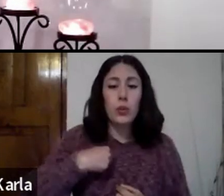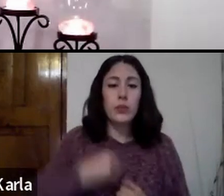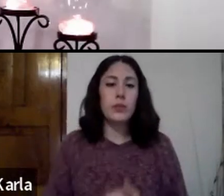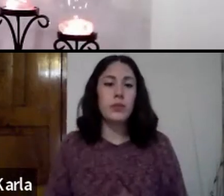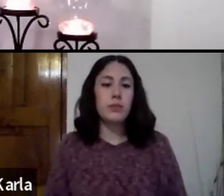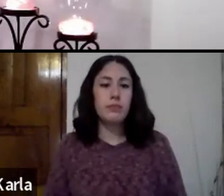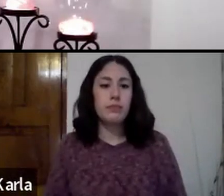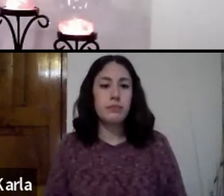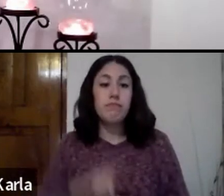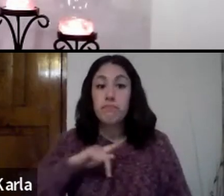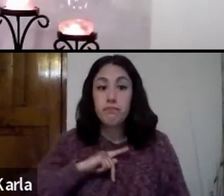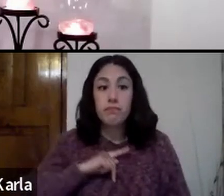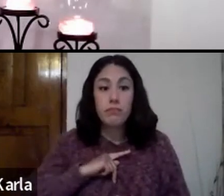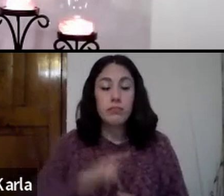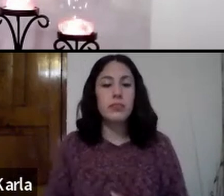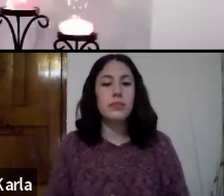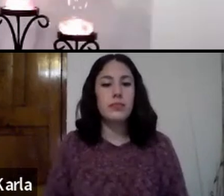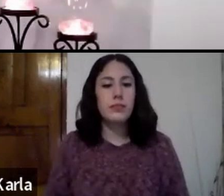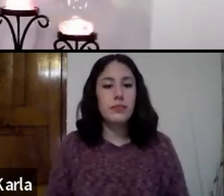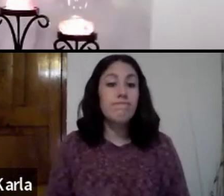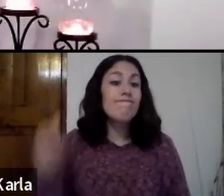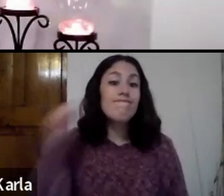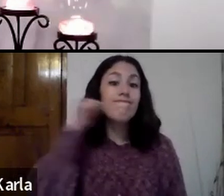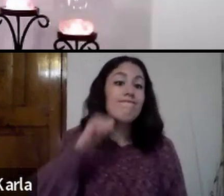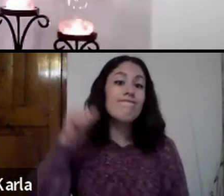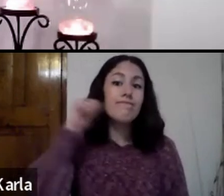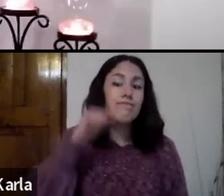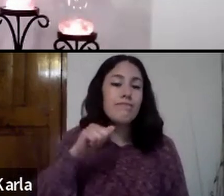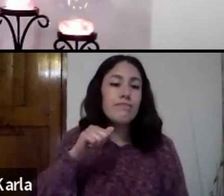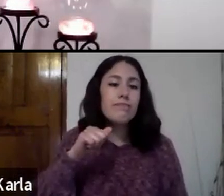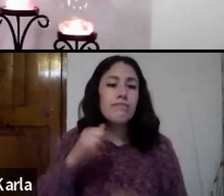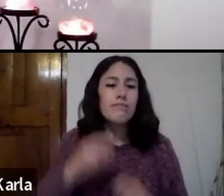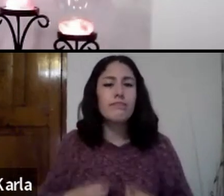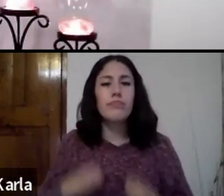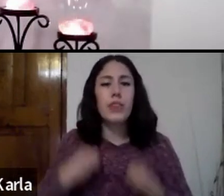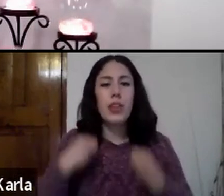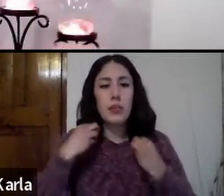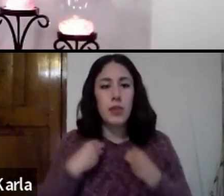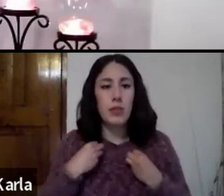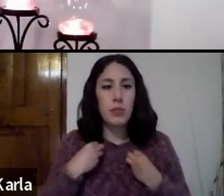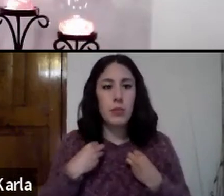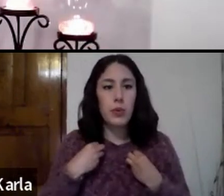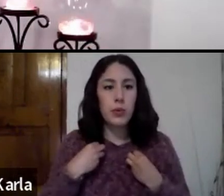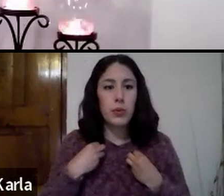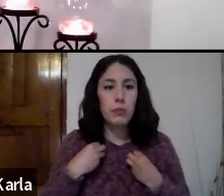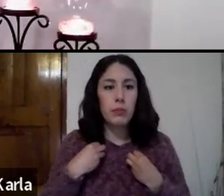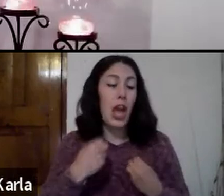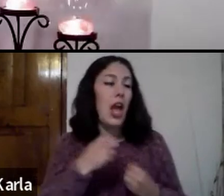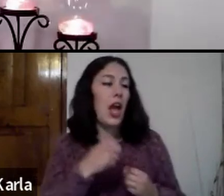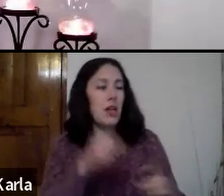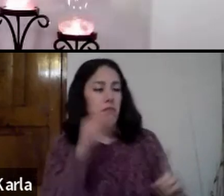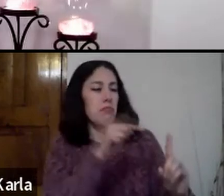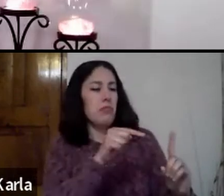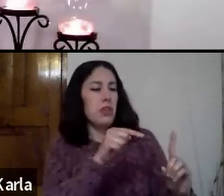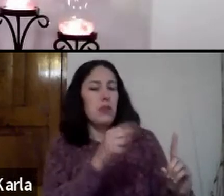siempre estamos viviendo en el mundo con la acción y reacción igual así viven los animalitos